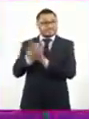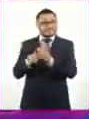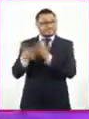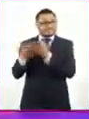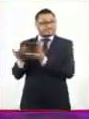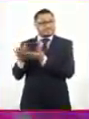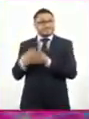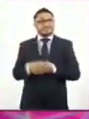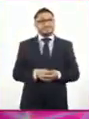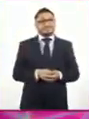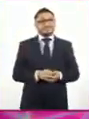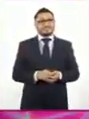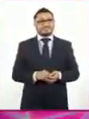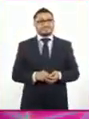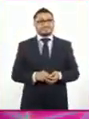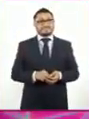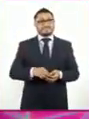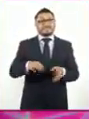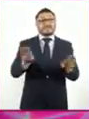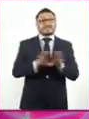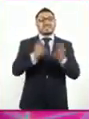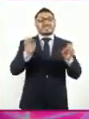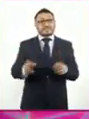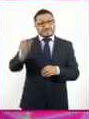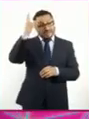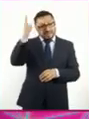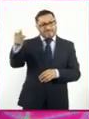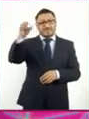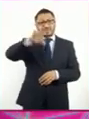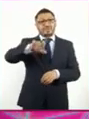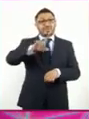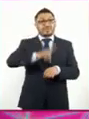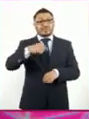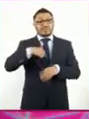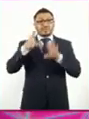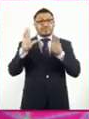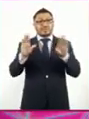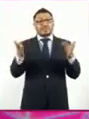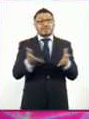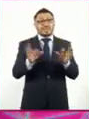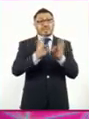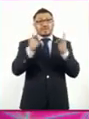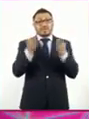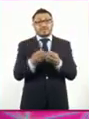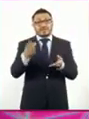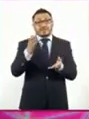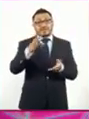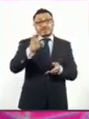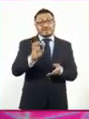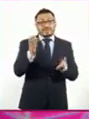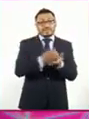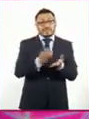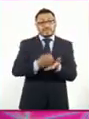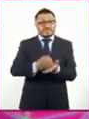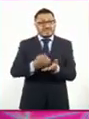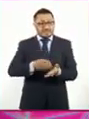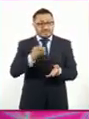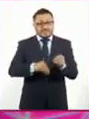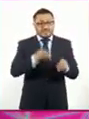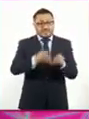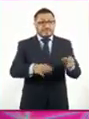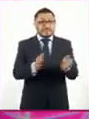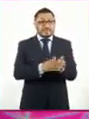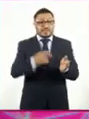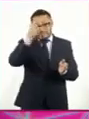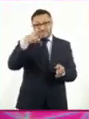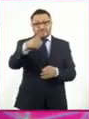video. ¿Qué tal? El día de hoy les voy a enseñar a hacer la técnica de encuadernación de hojas para que hagan